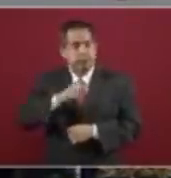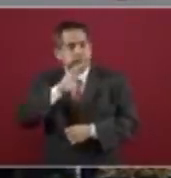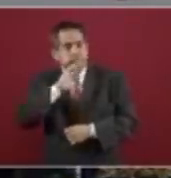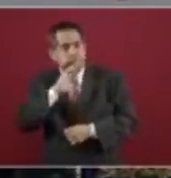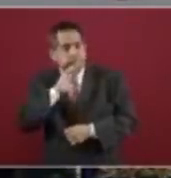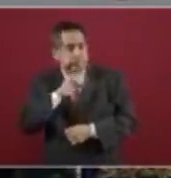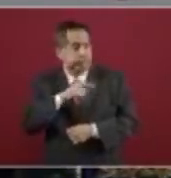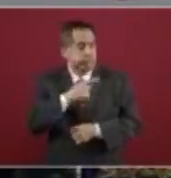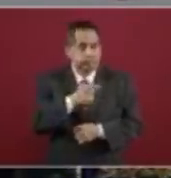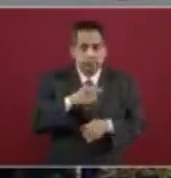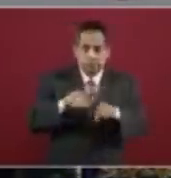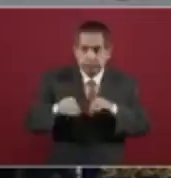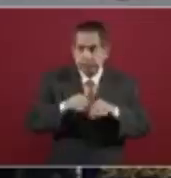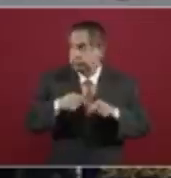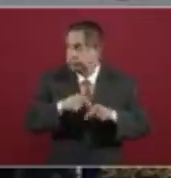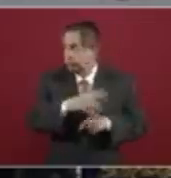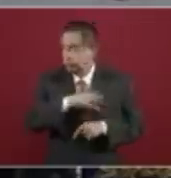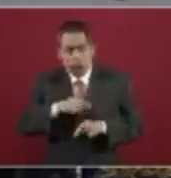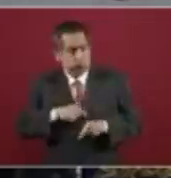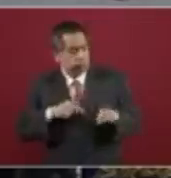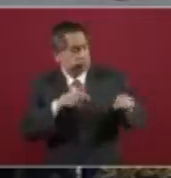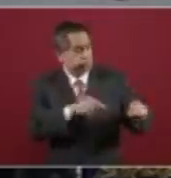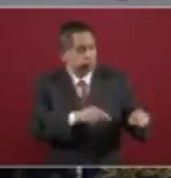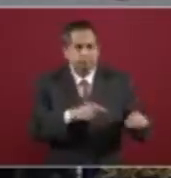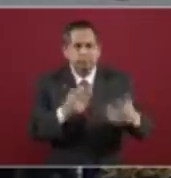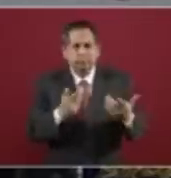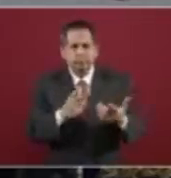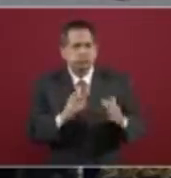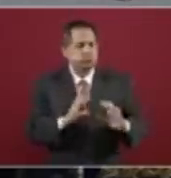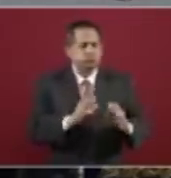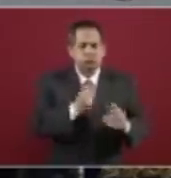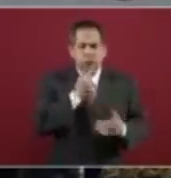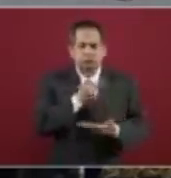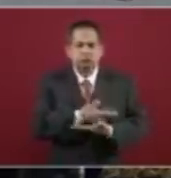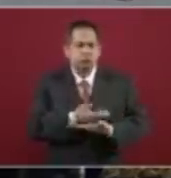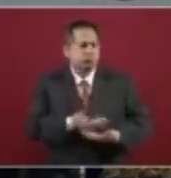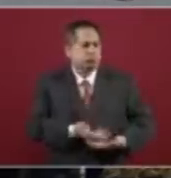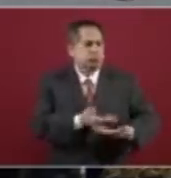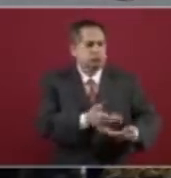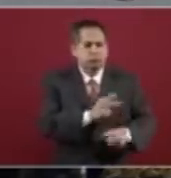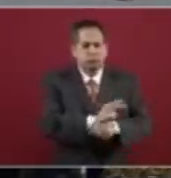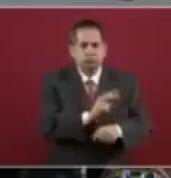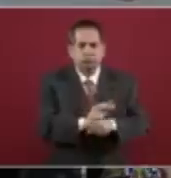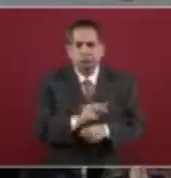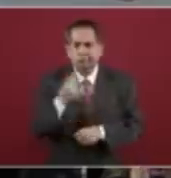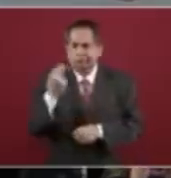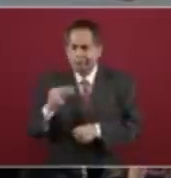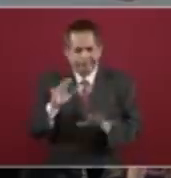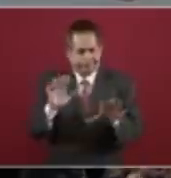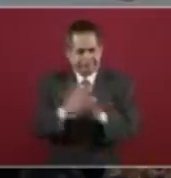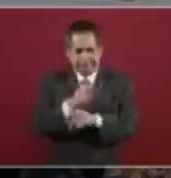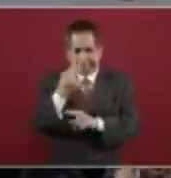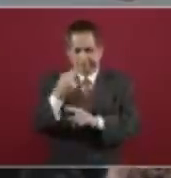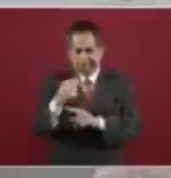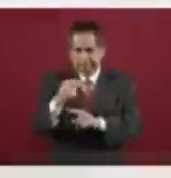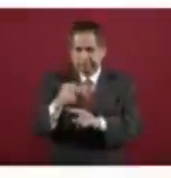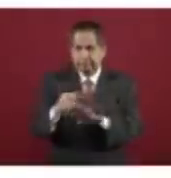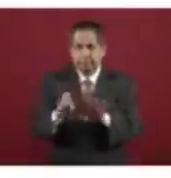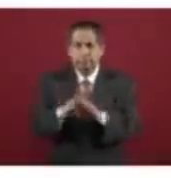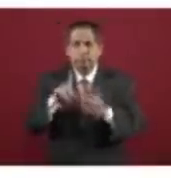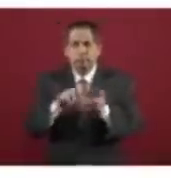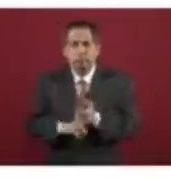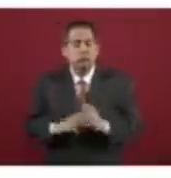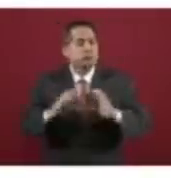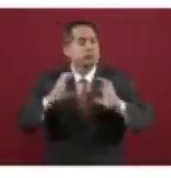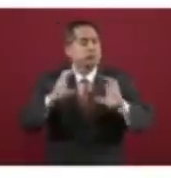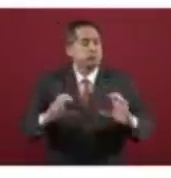trabajadoras, busca el cuidado infantil. Se cambia el nombre, pero lo que estamos buscando es el cuidado